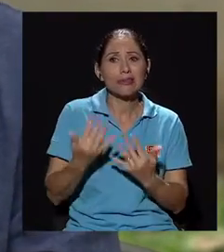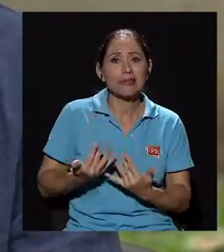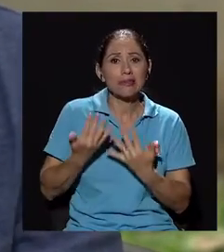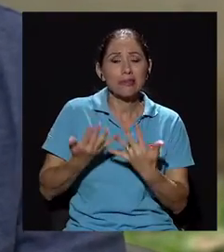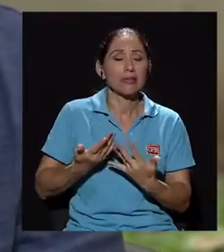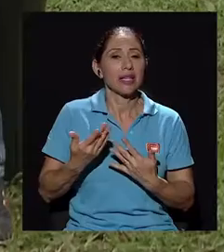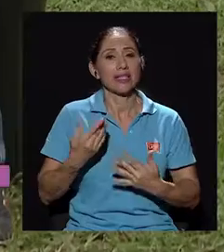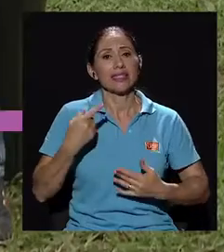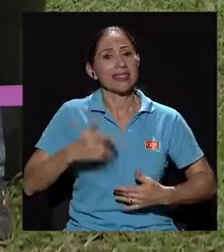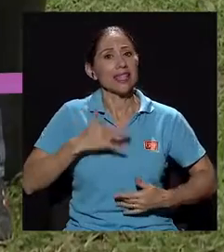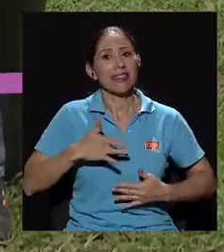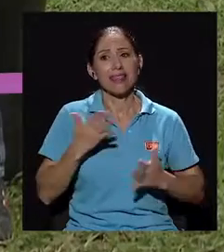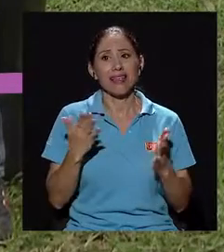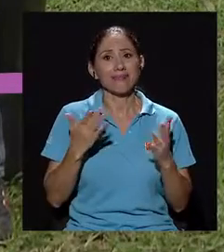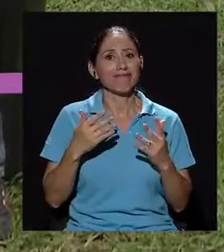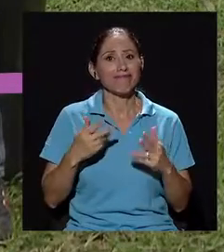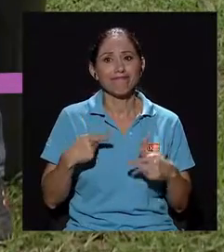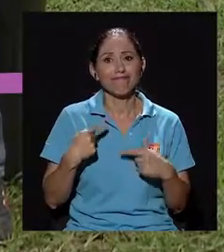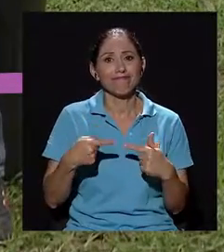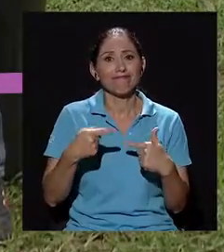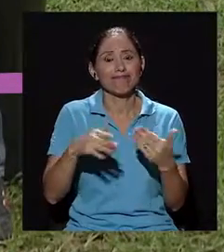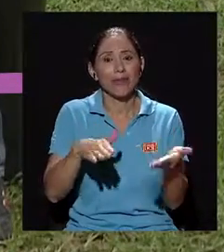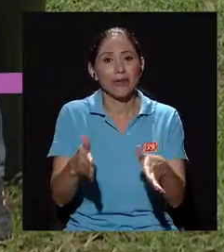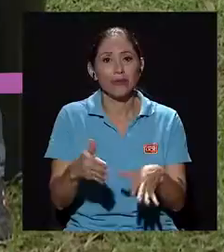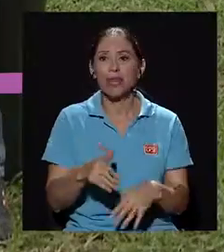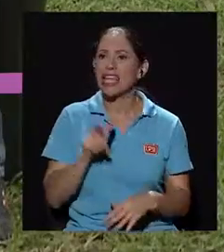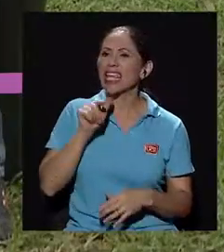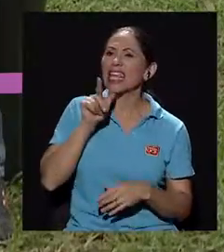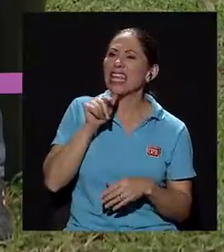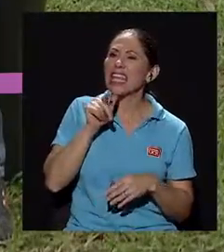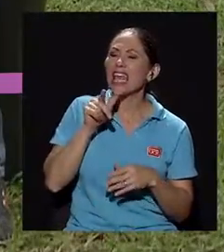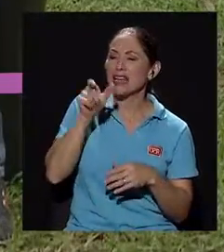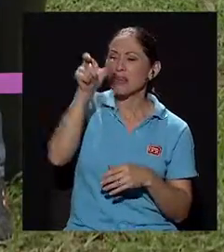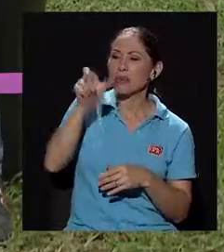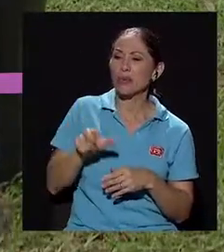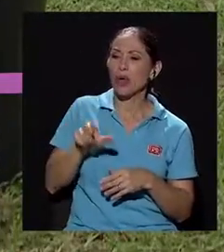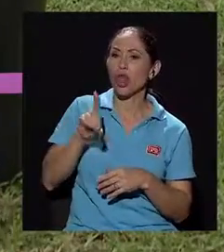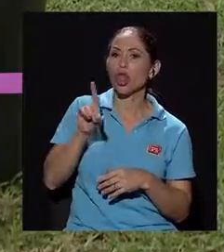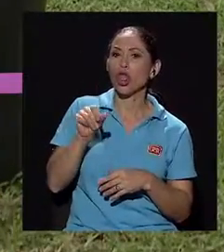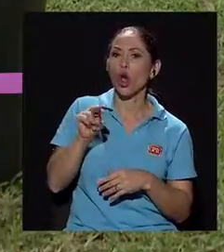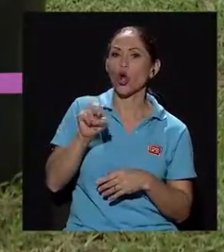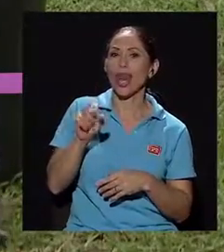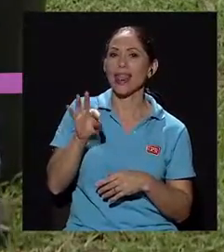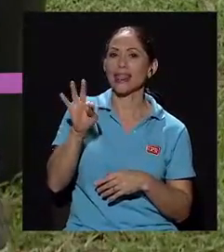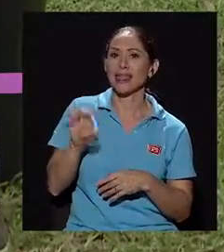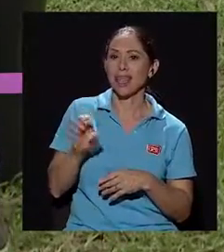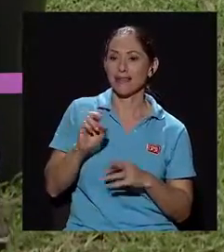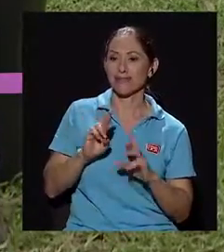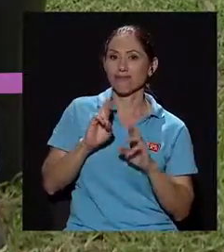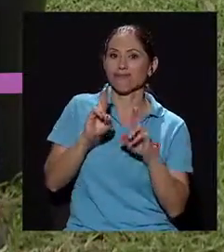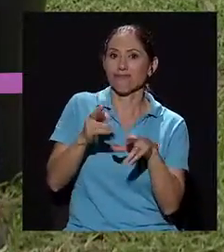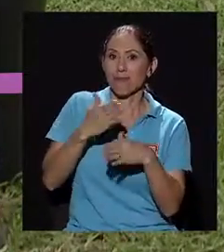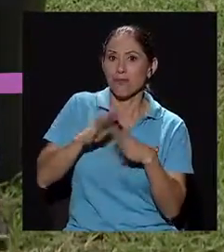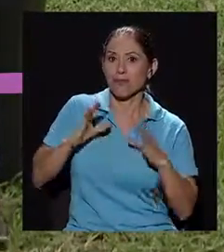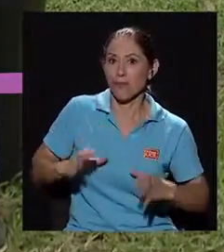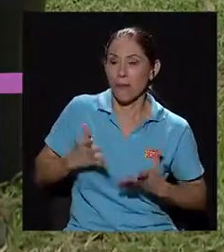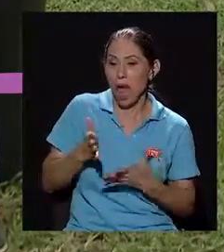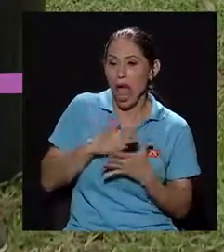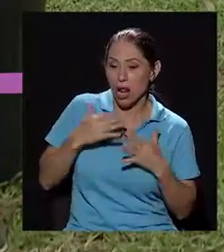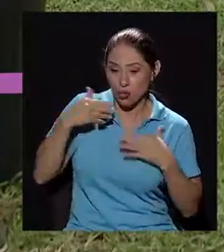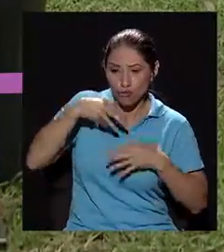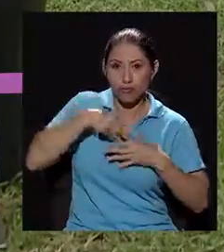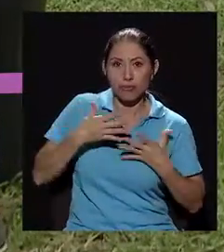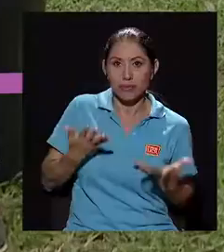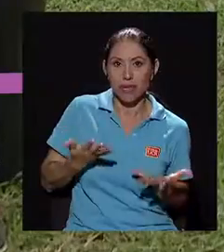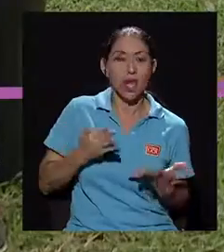vida. ¿A quién se considera un donante? Bueno, todos somos donantes, ¿verdad?, en el hecho de que todos tenemos la capacidad